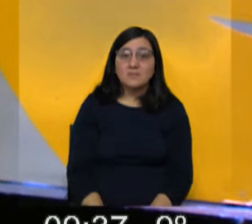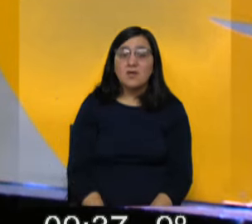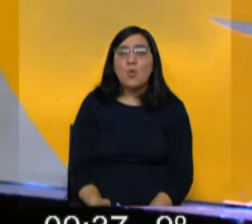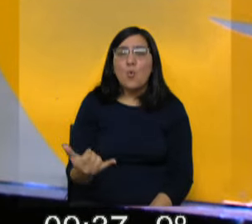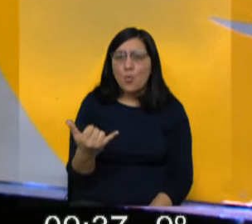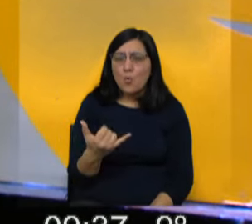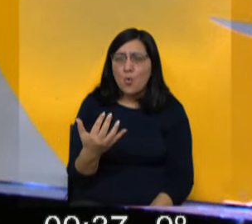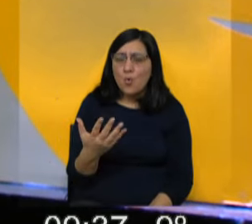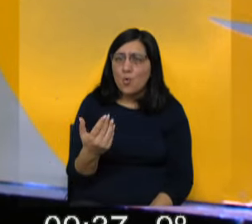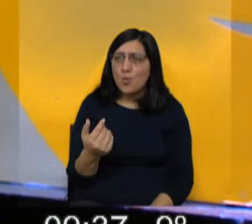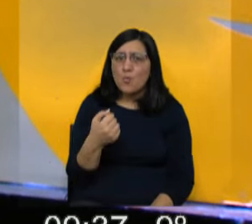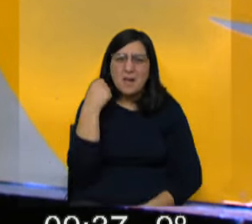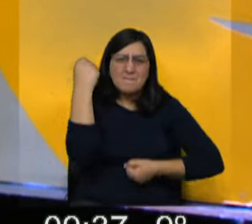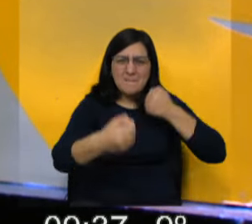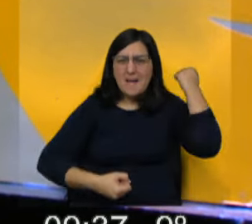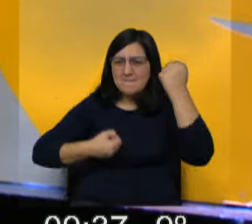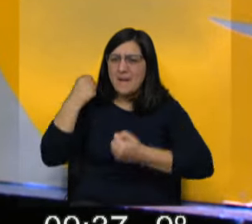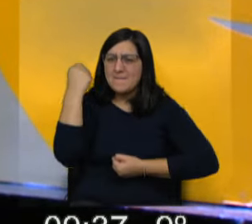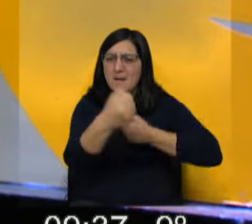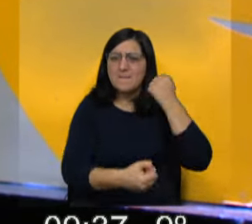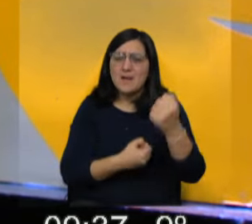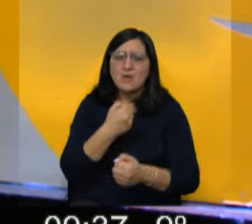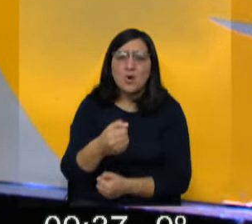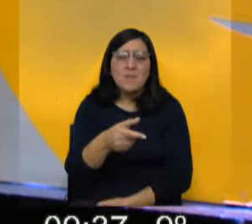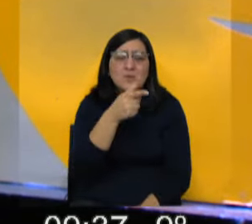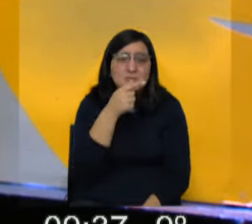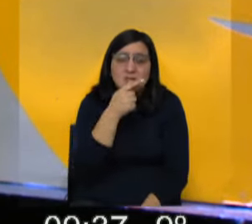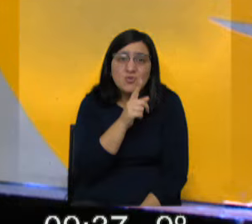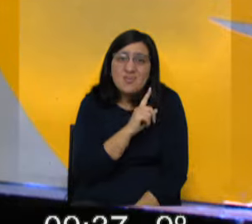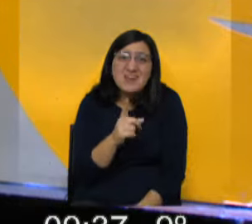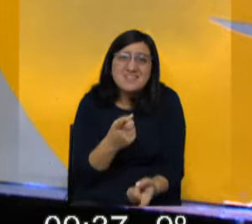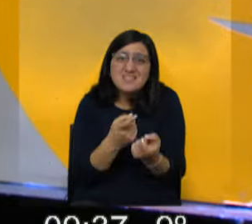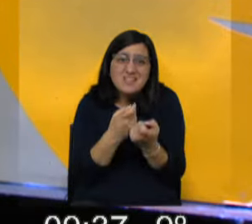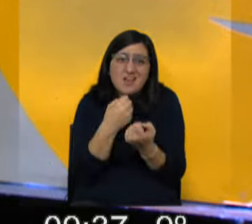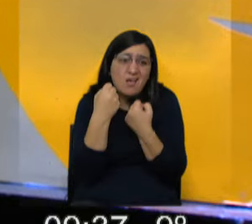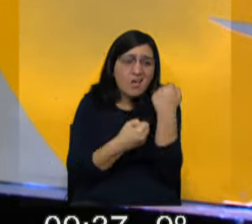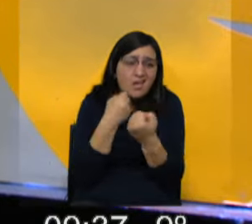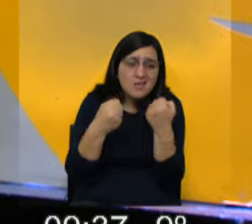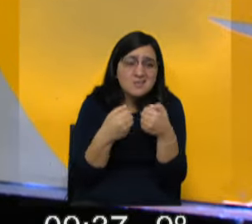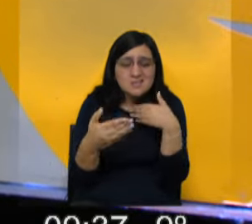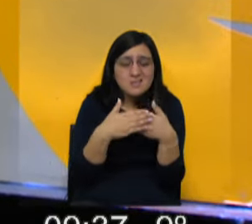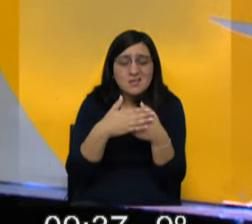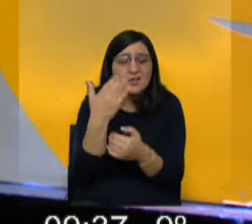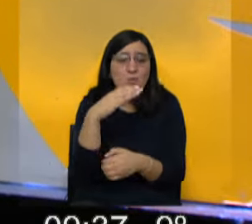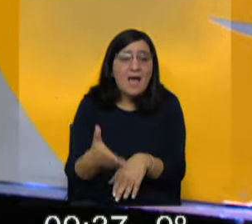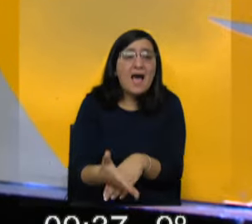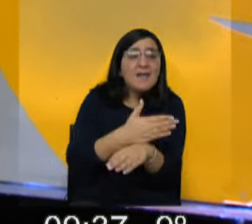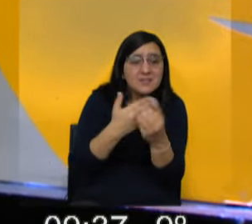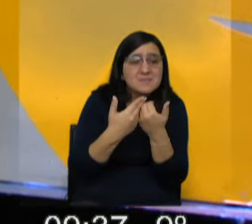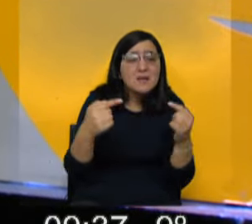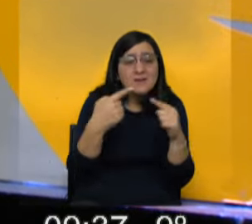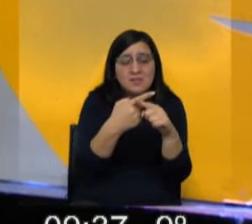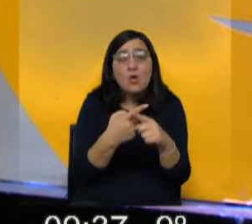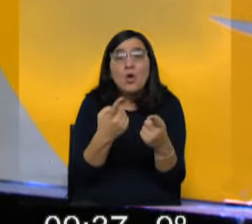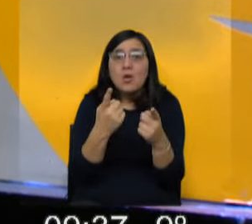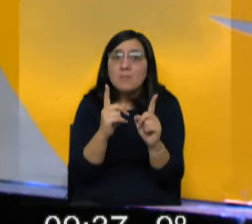una piñata con la policía innecesaria en las inmediaciones del club antes de que empezara el partido,